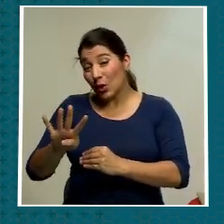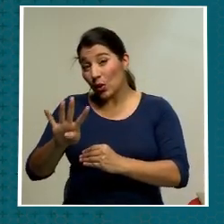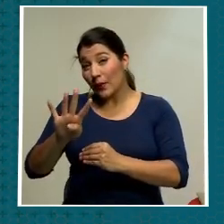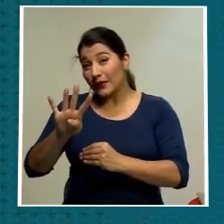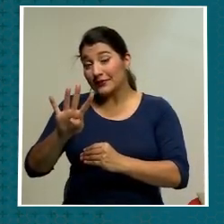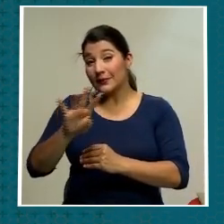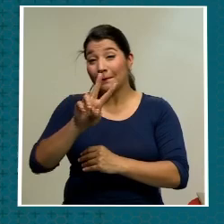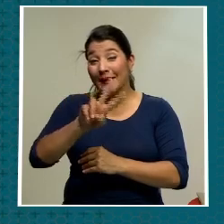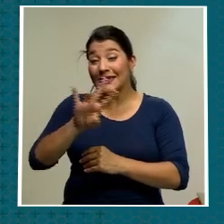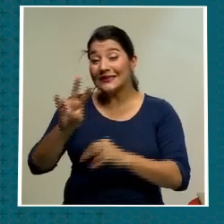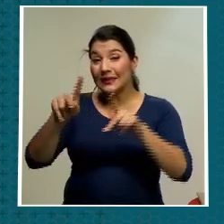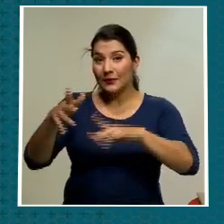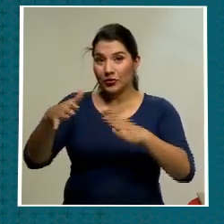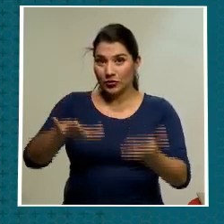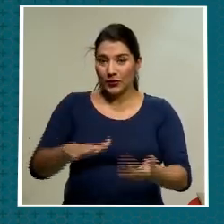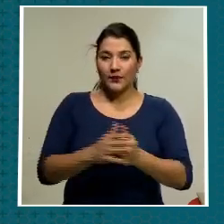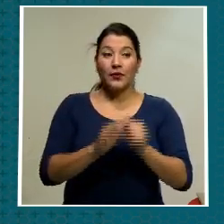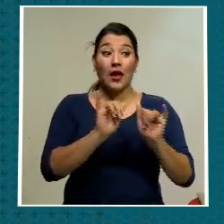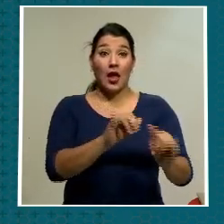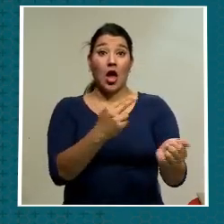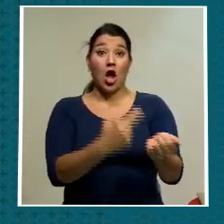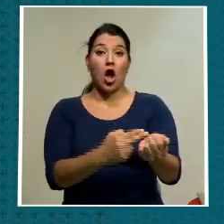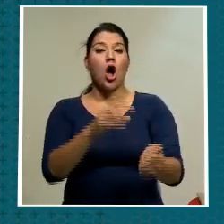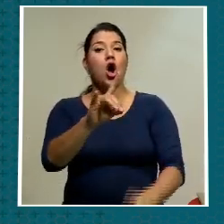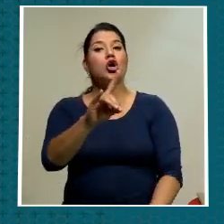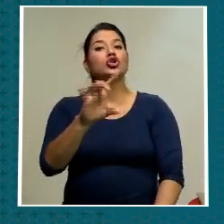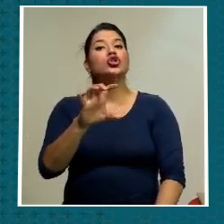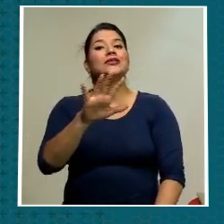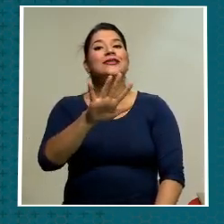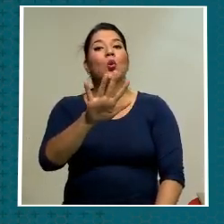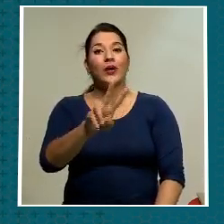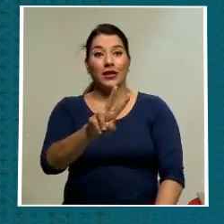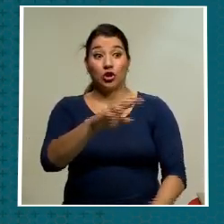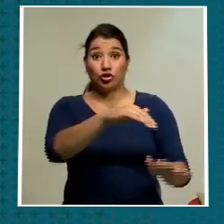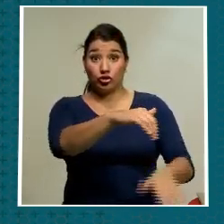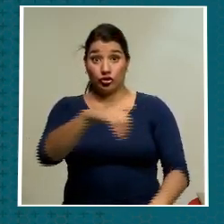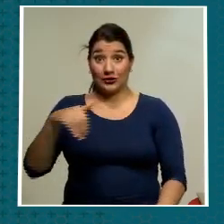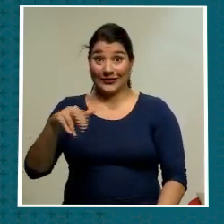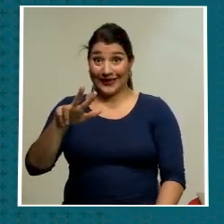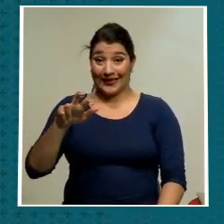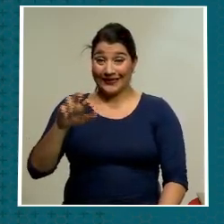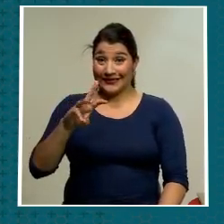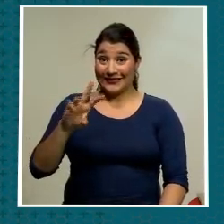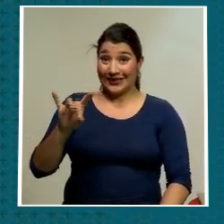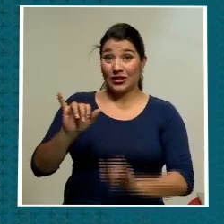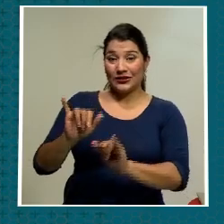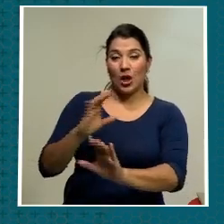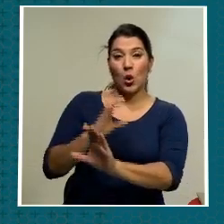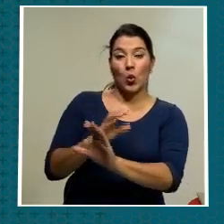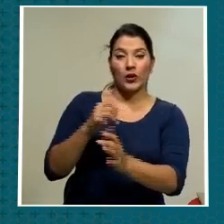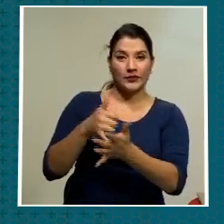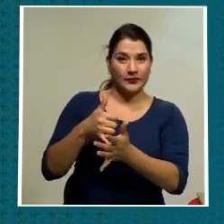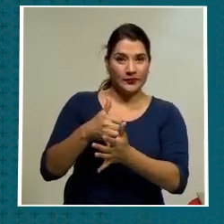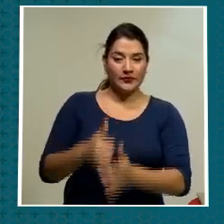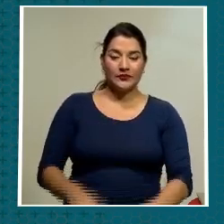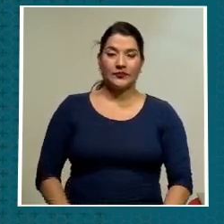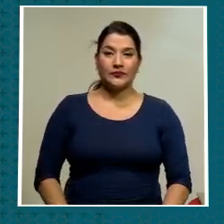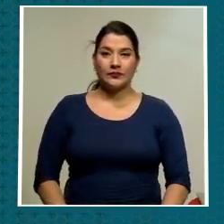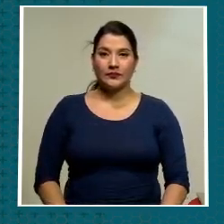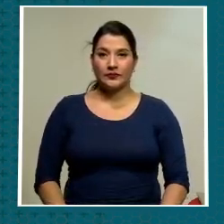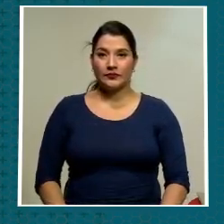personas internadas son 852, de las cuales 368 están en unidades de cuidados intensivos.